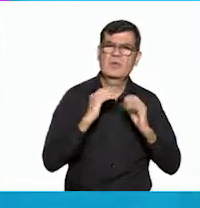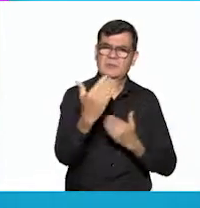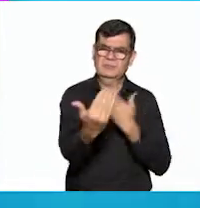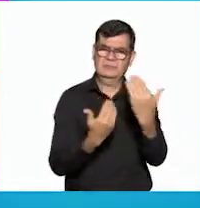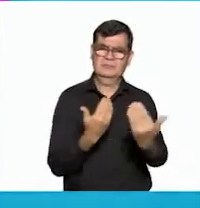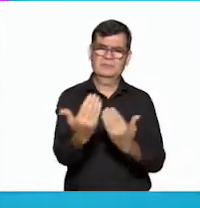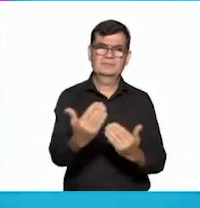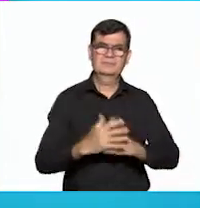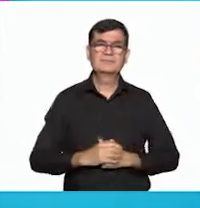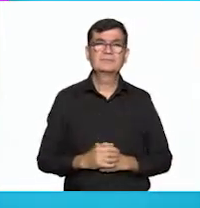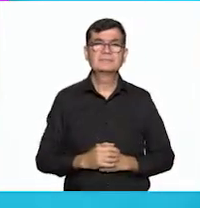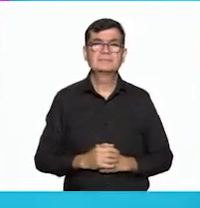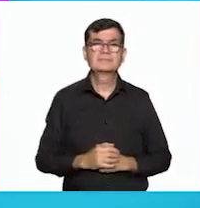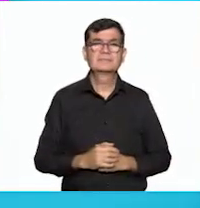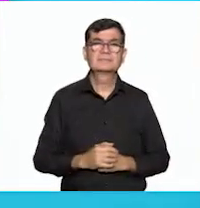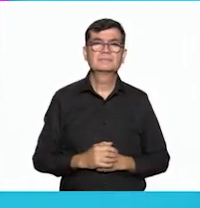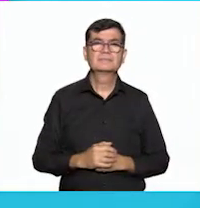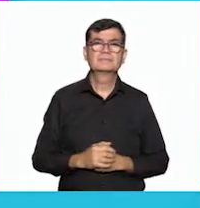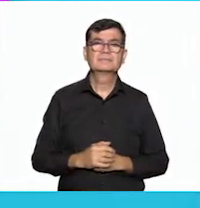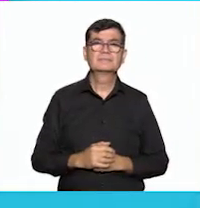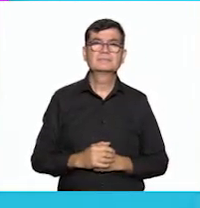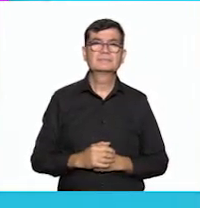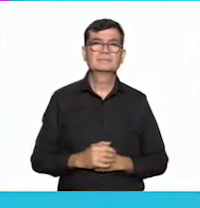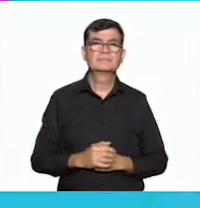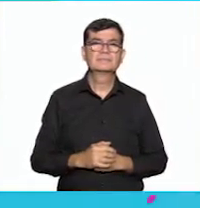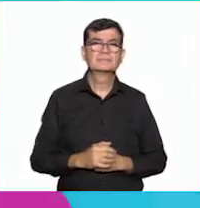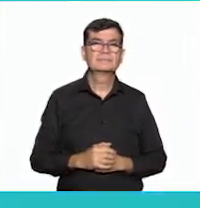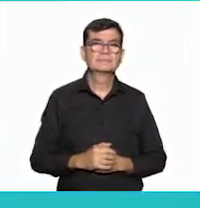unos a los otros.